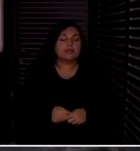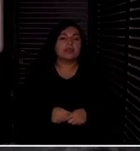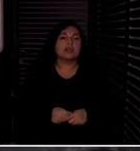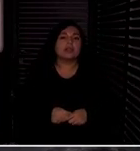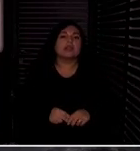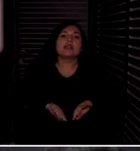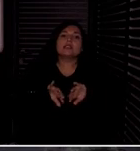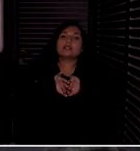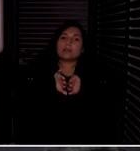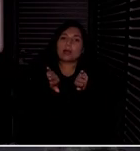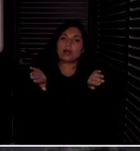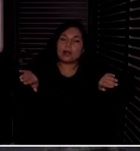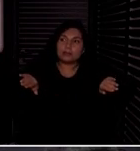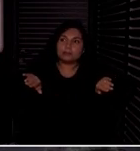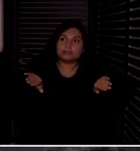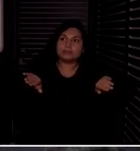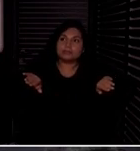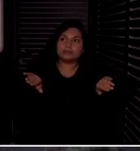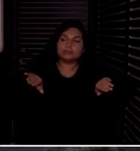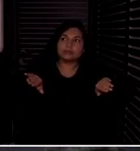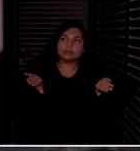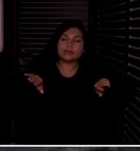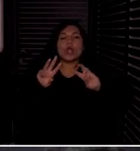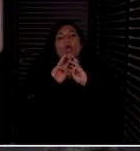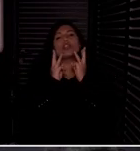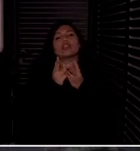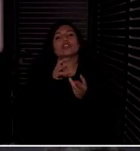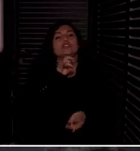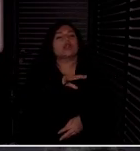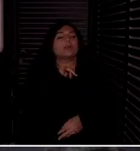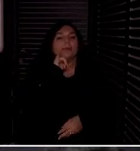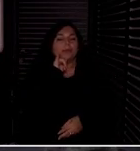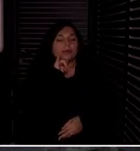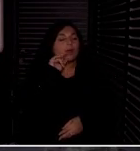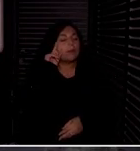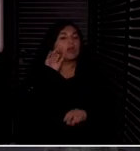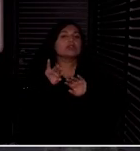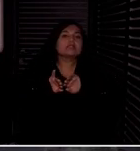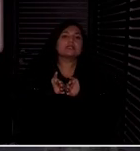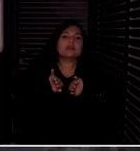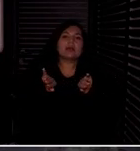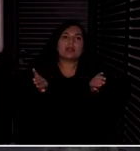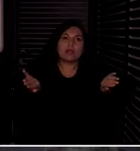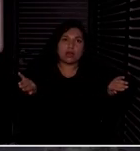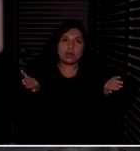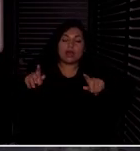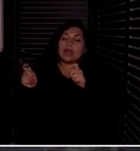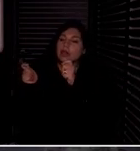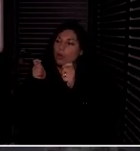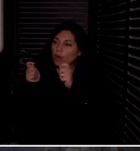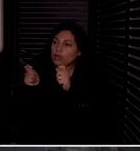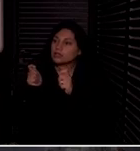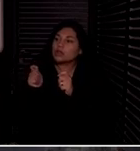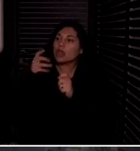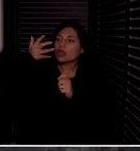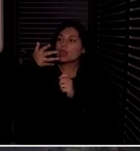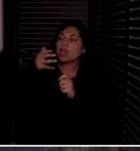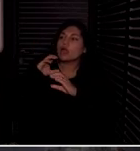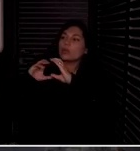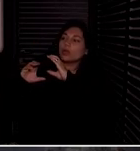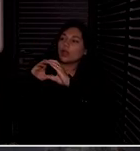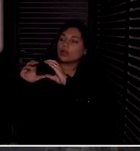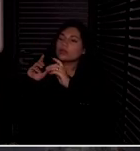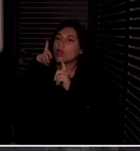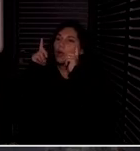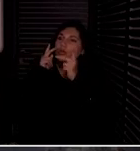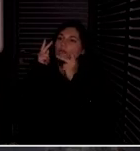Separar, no voy a entrar en el contexto chileno específicamente, pero separar el tema de regulación de telecomunicaciones del tema audiovisual ha